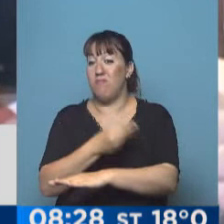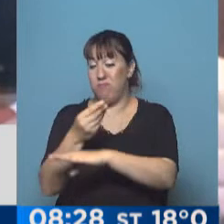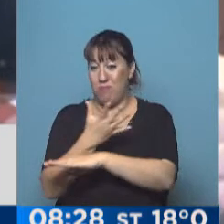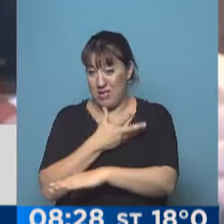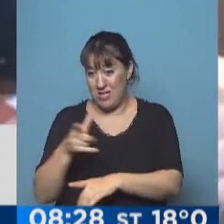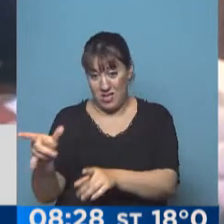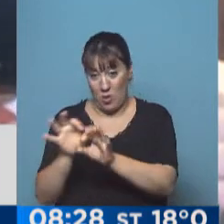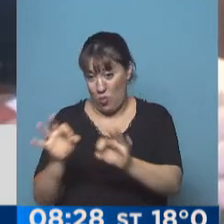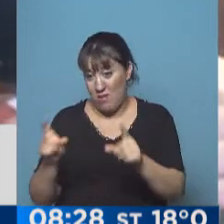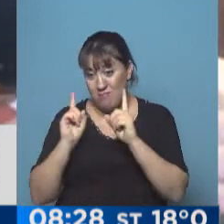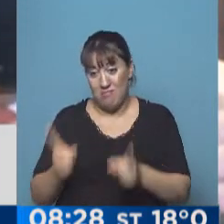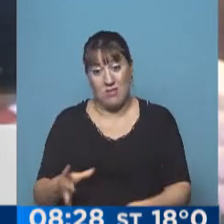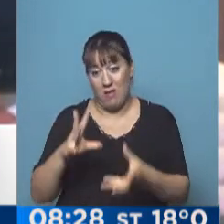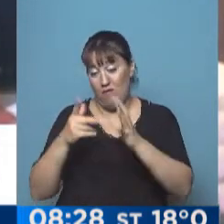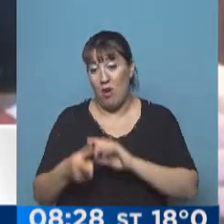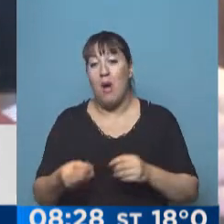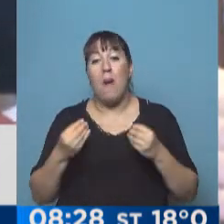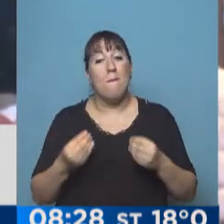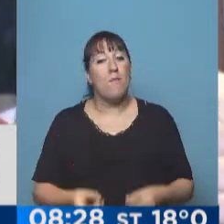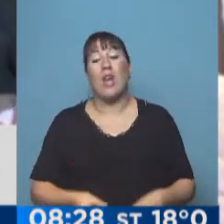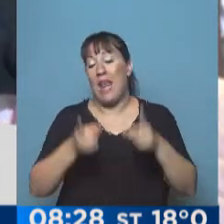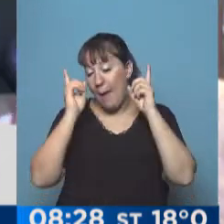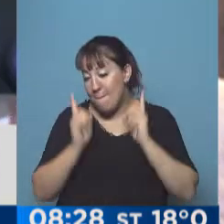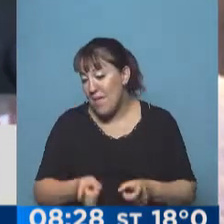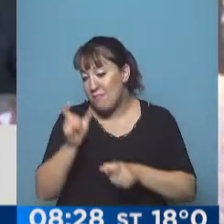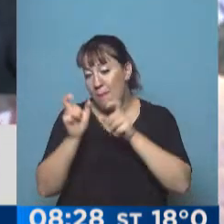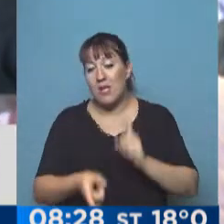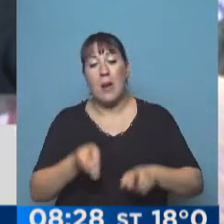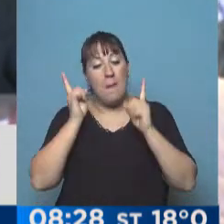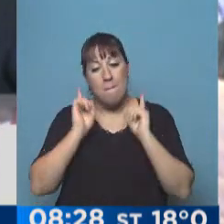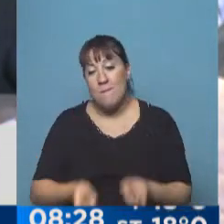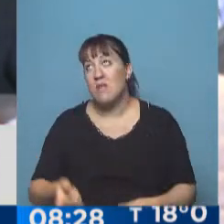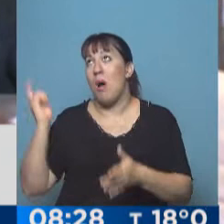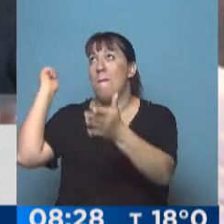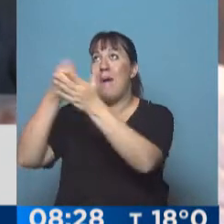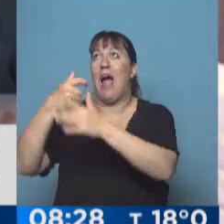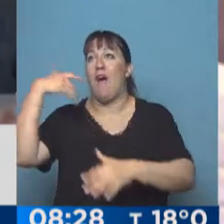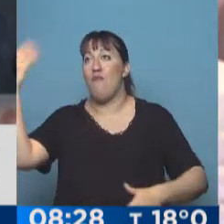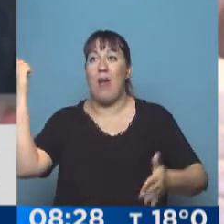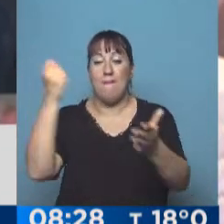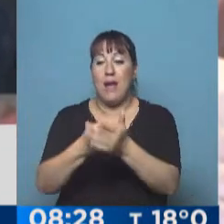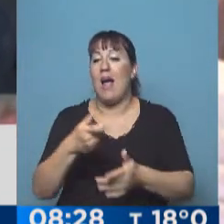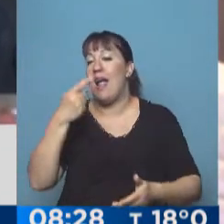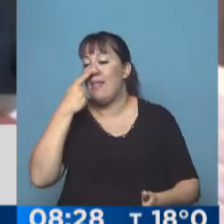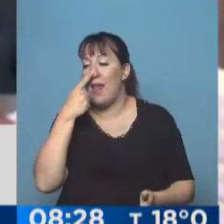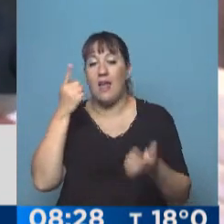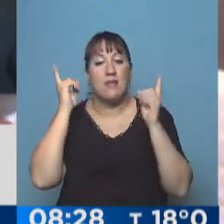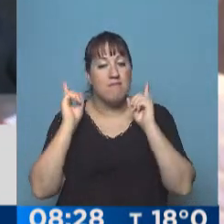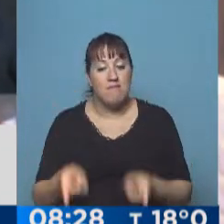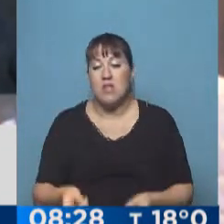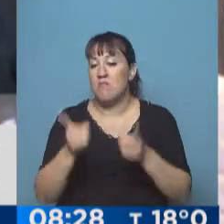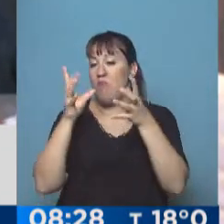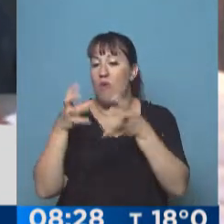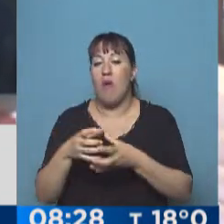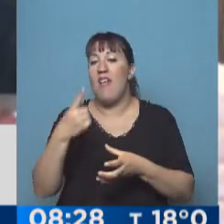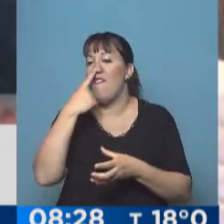de las mismas características porque son los mismos personajes los mismos pagados por afuera los mismos que sirven a intereses foráneos a intereses